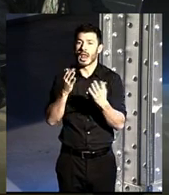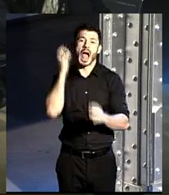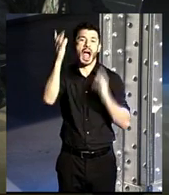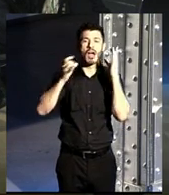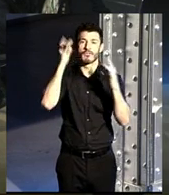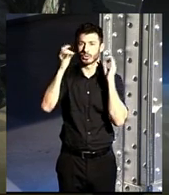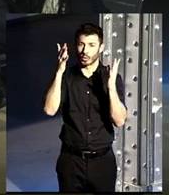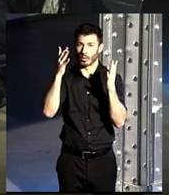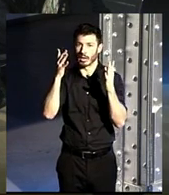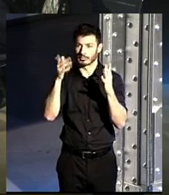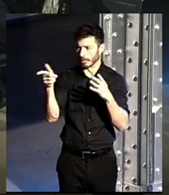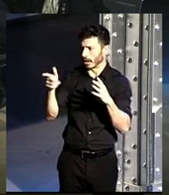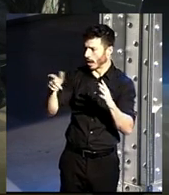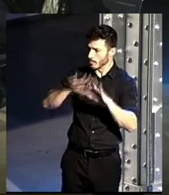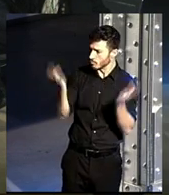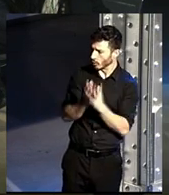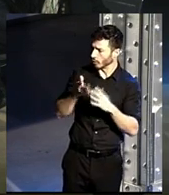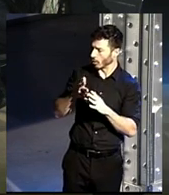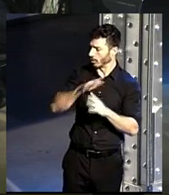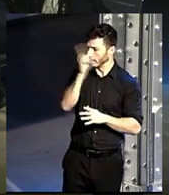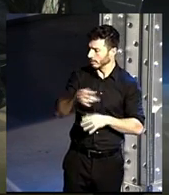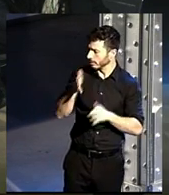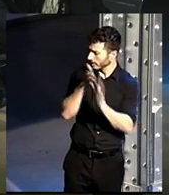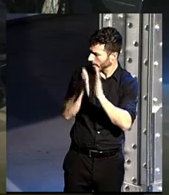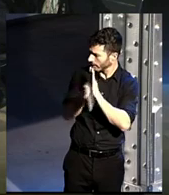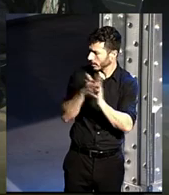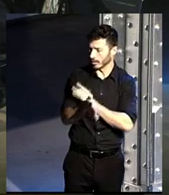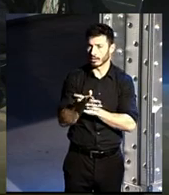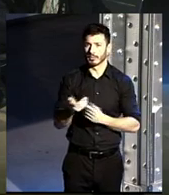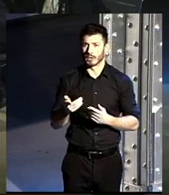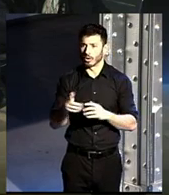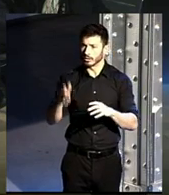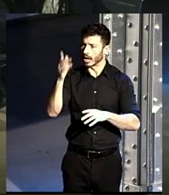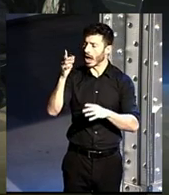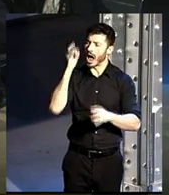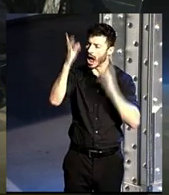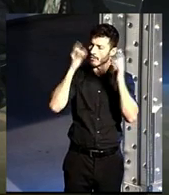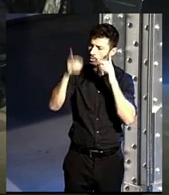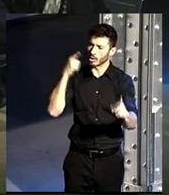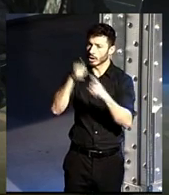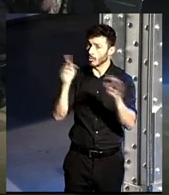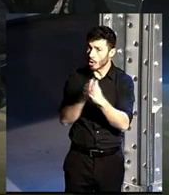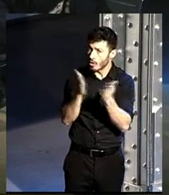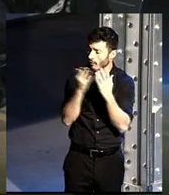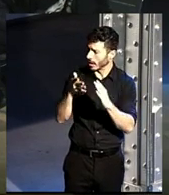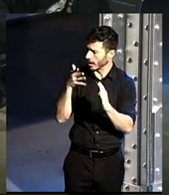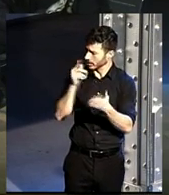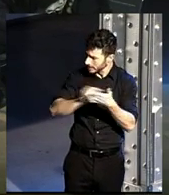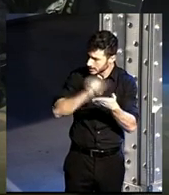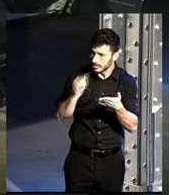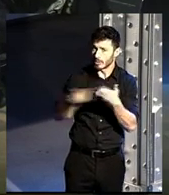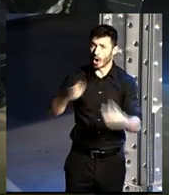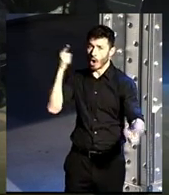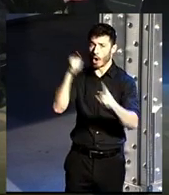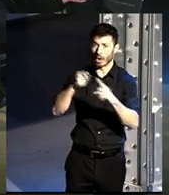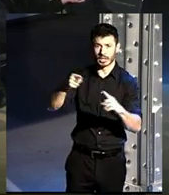el geográficas. mundo. Pero Bien, pero básicamente sí, aventuras. pero la aventura es necesaria para escribir una novela. Pero Ya. el fin El es fin,